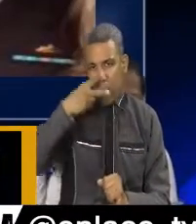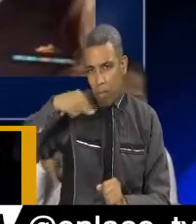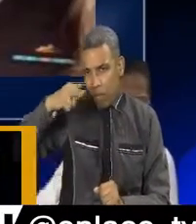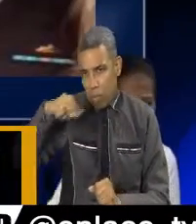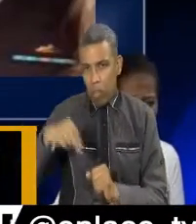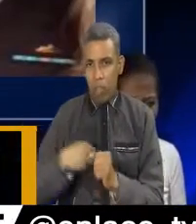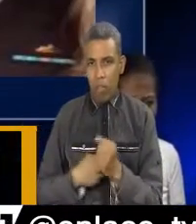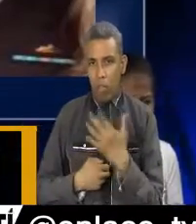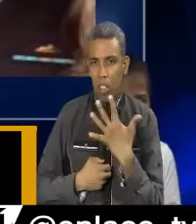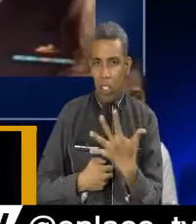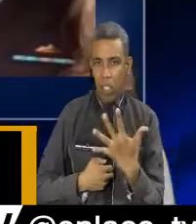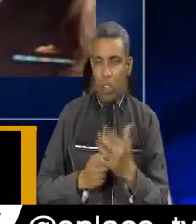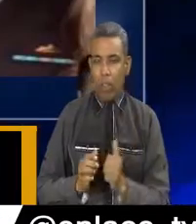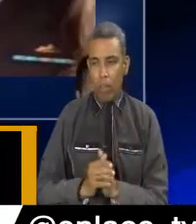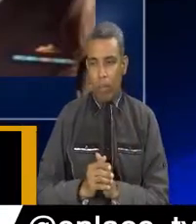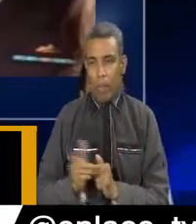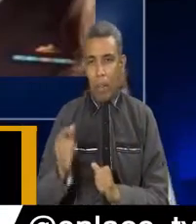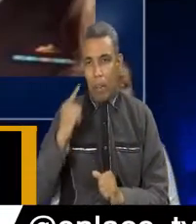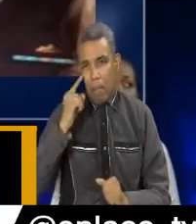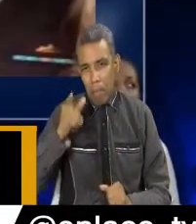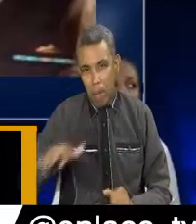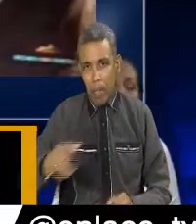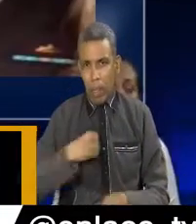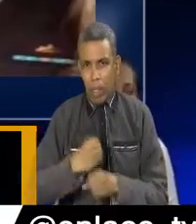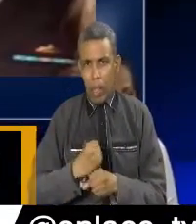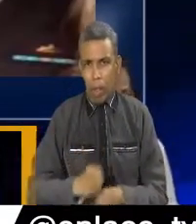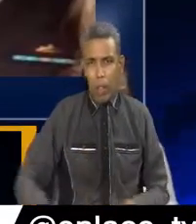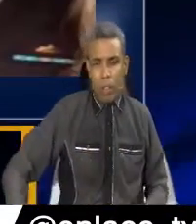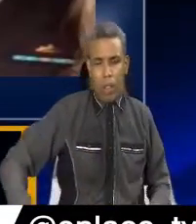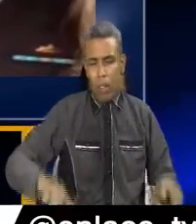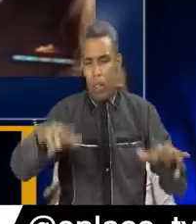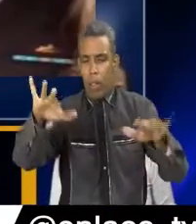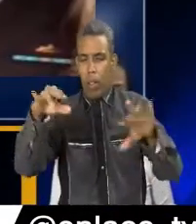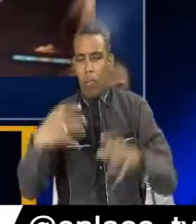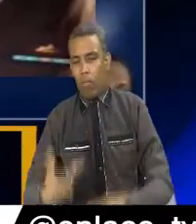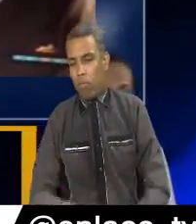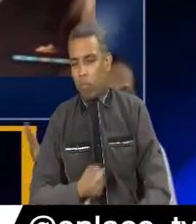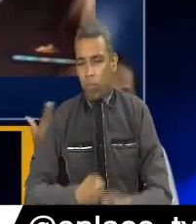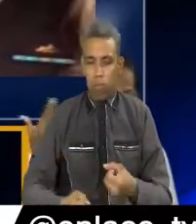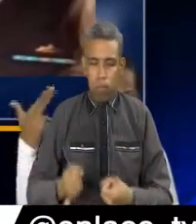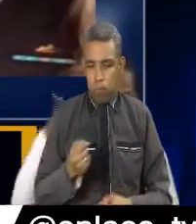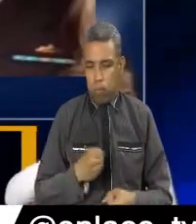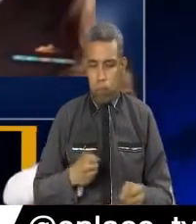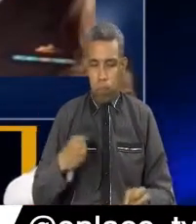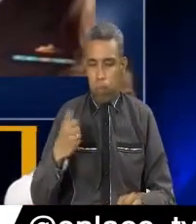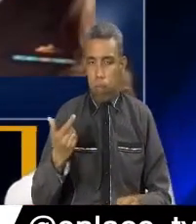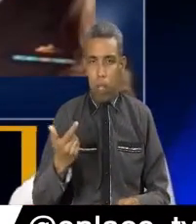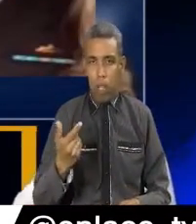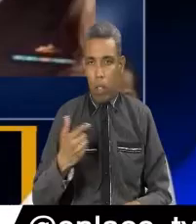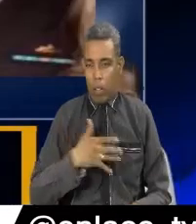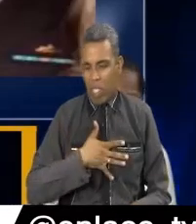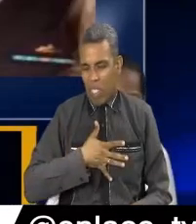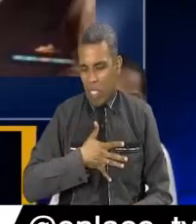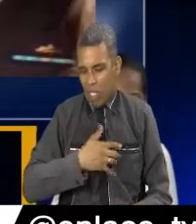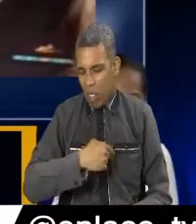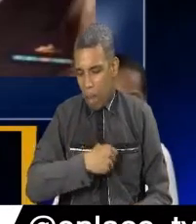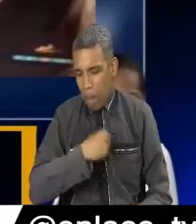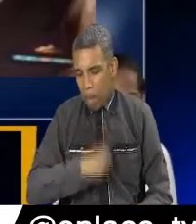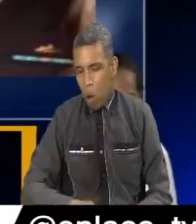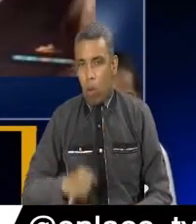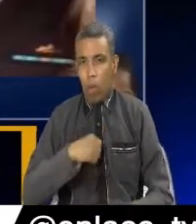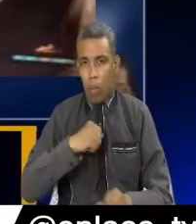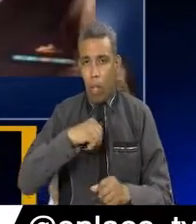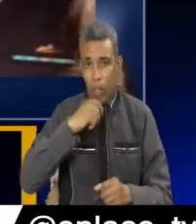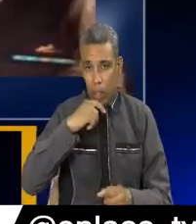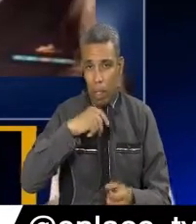al parecer cae al agua y de un golpe o algo, pues queda inconsciente. Seguimos con la búsqueda.